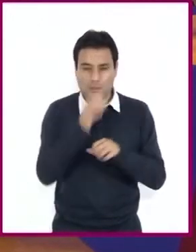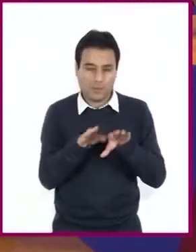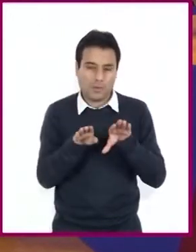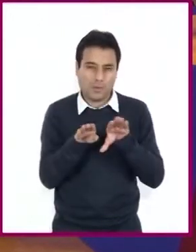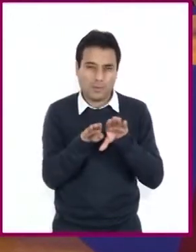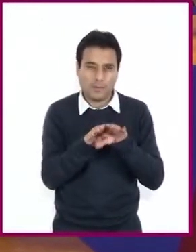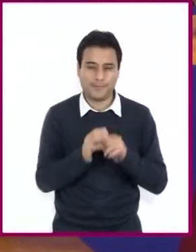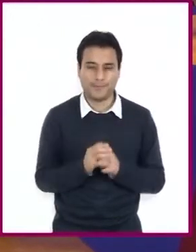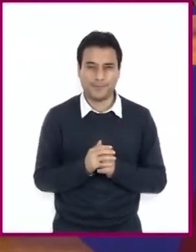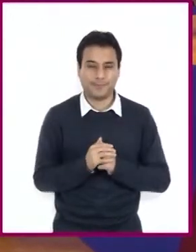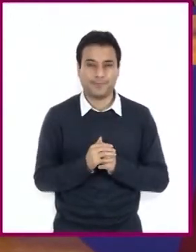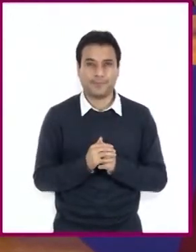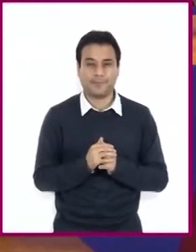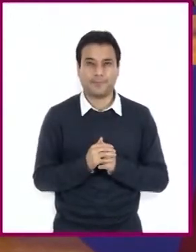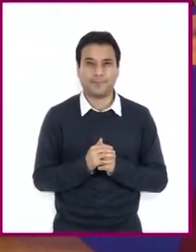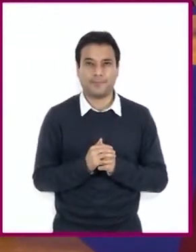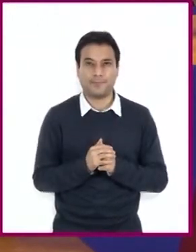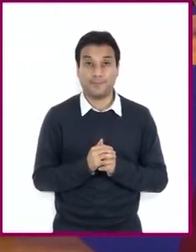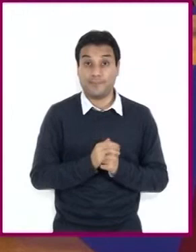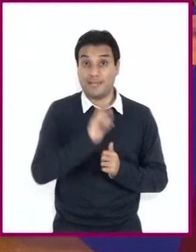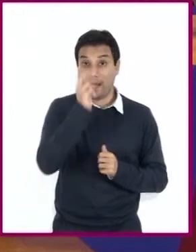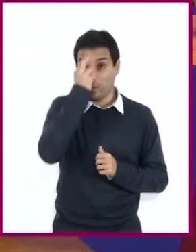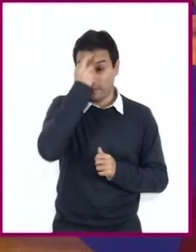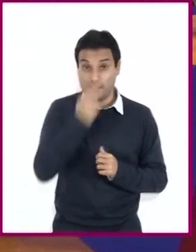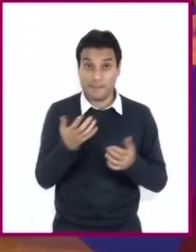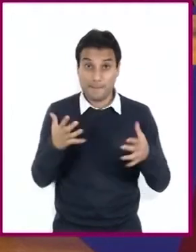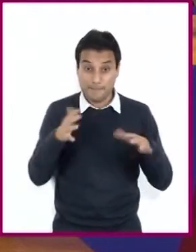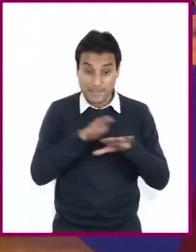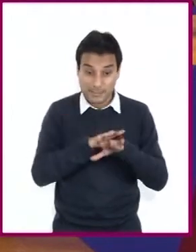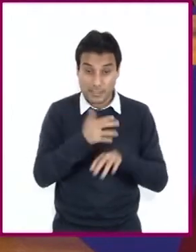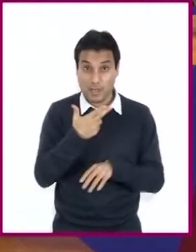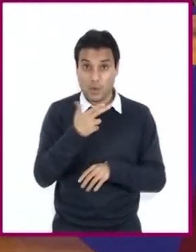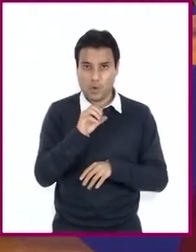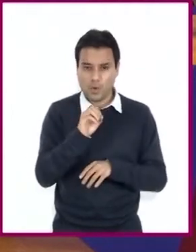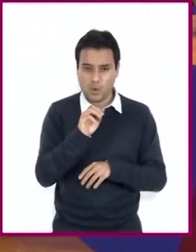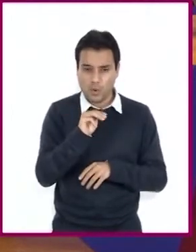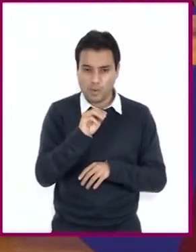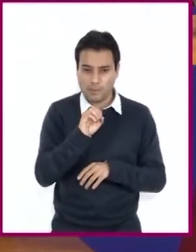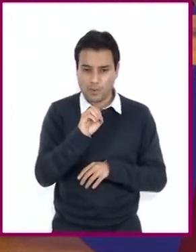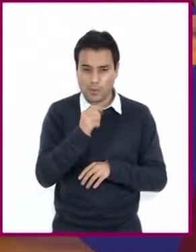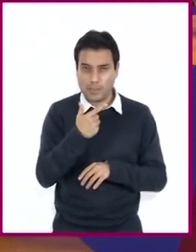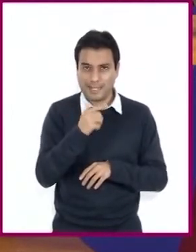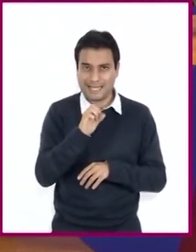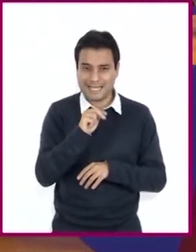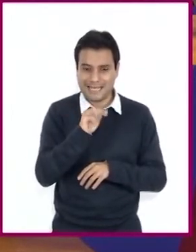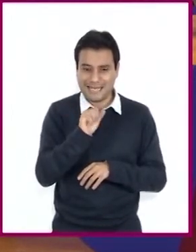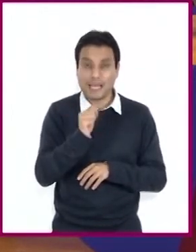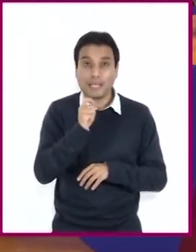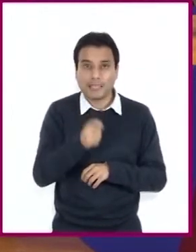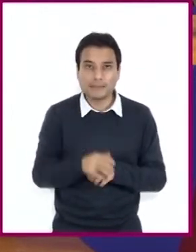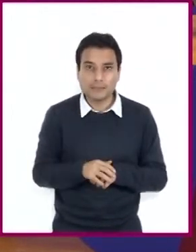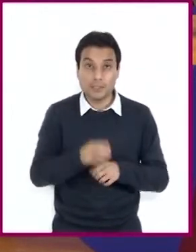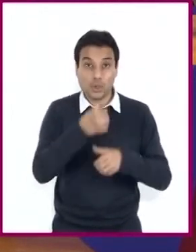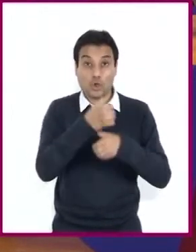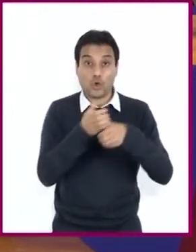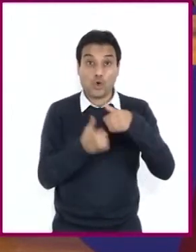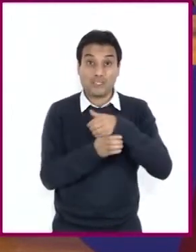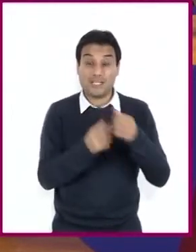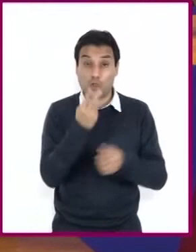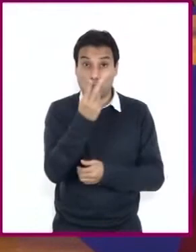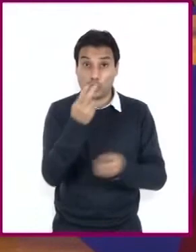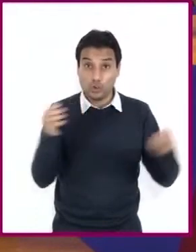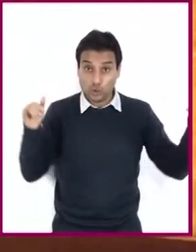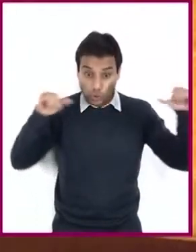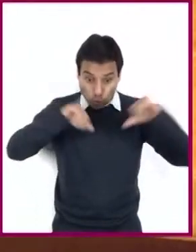se trata. Recuerden que las mezclas homogéneas son aquellas en las que no podemos distinguir sus componentes